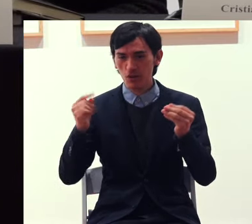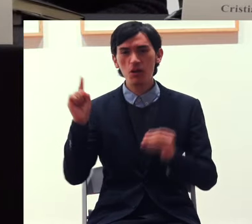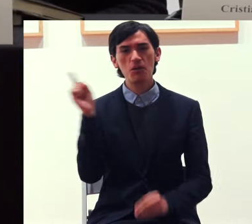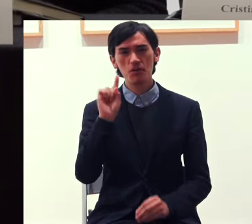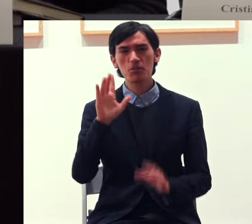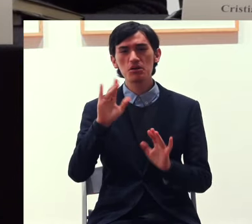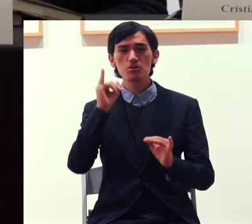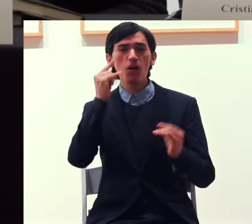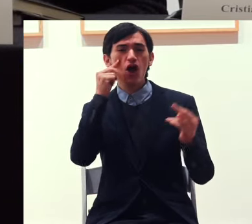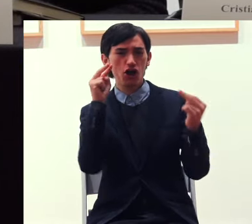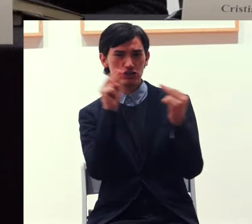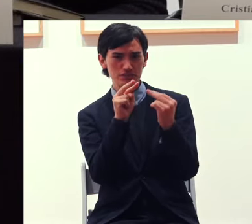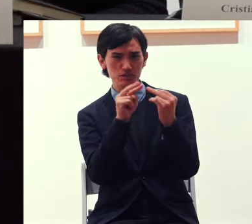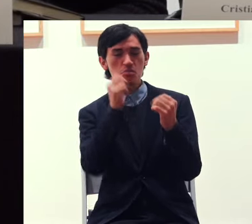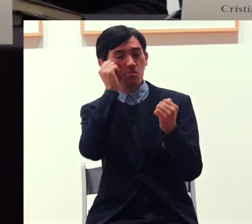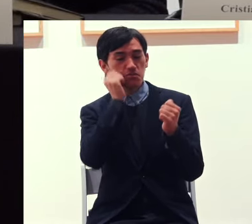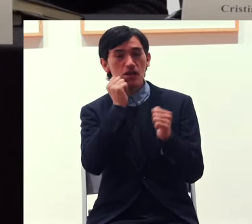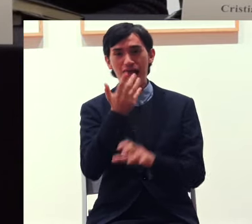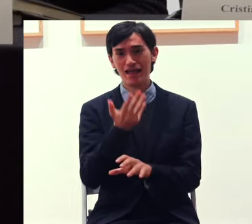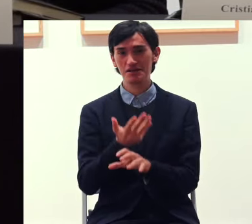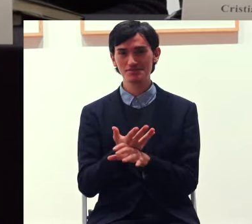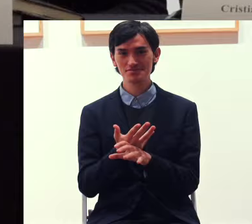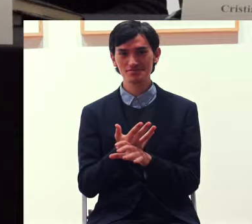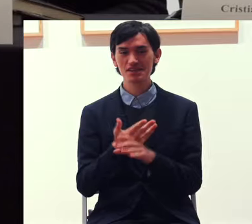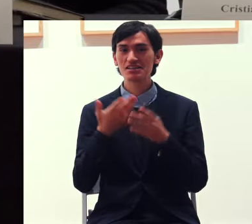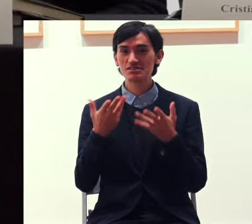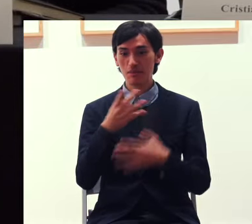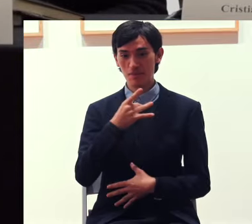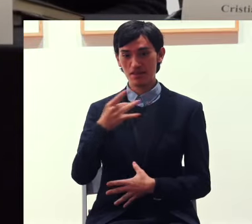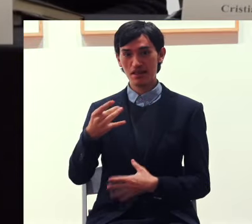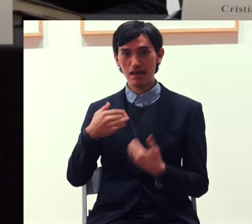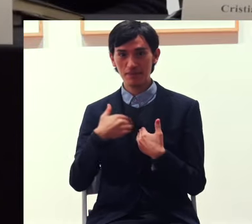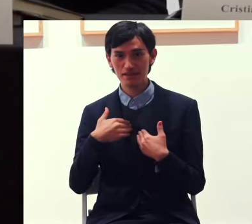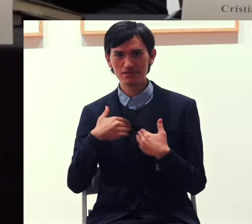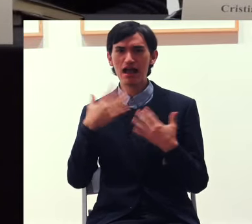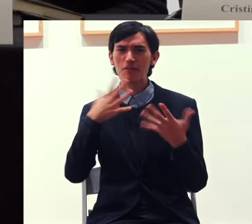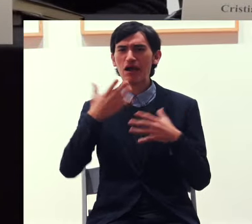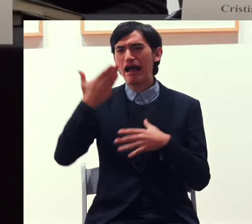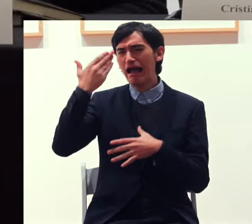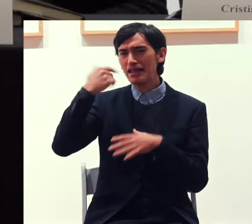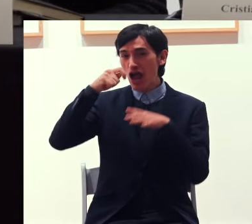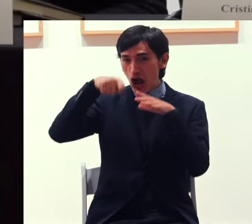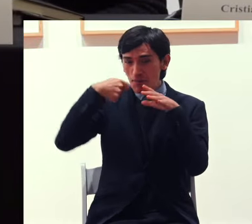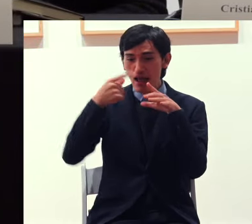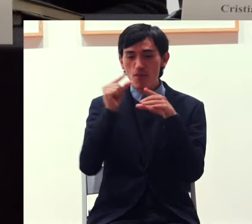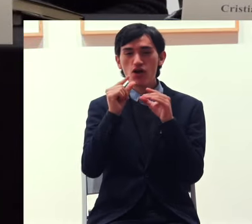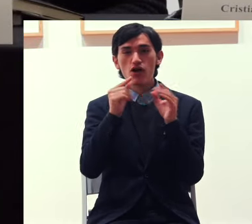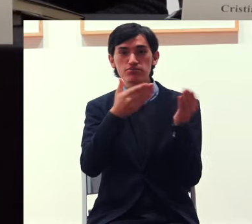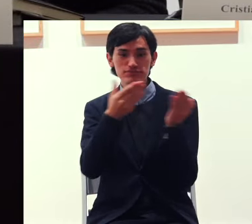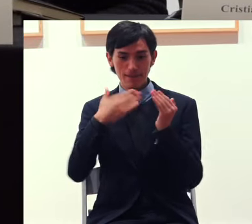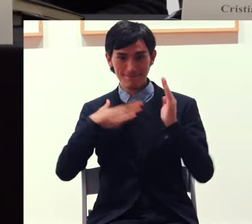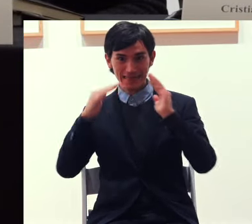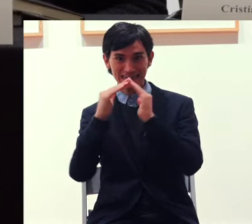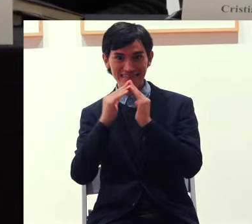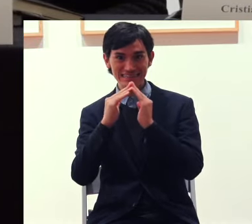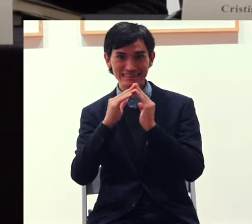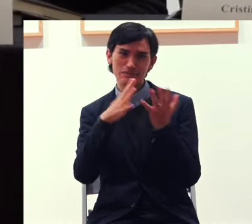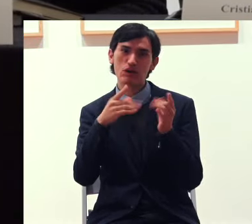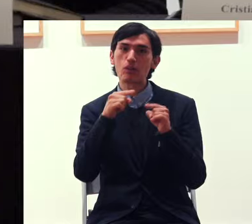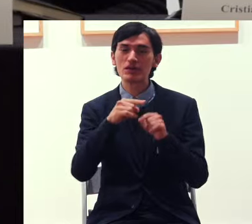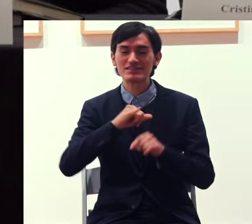encontrado muchas veces, pero nos conocemos, nos apreciamos, etcétera. Entonces me invitaron, no sé, quizás por una comida que tuvimos hace poco en la